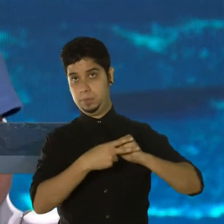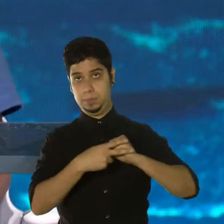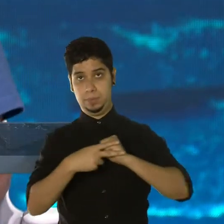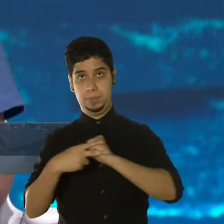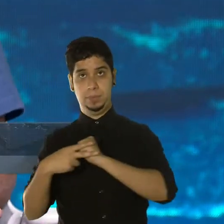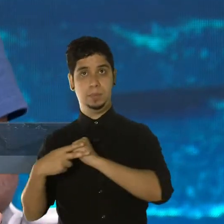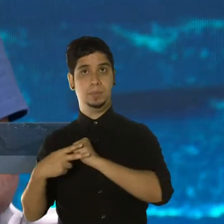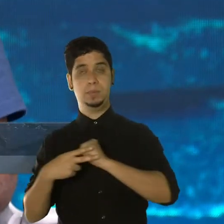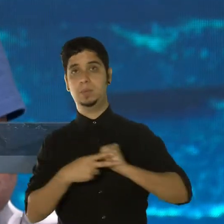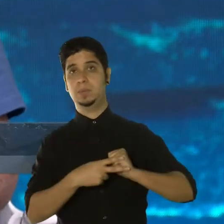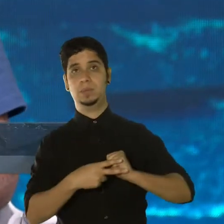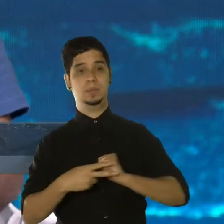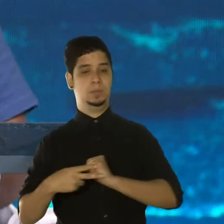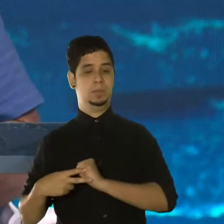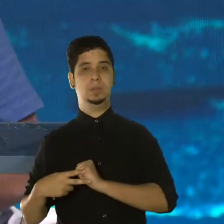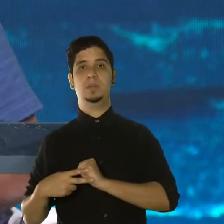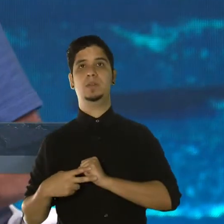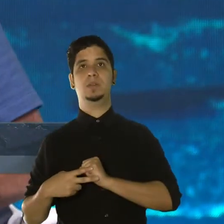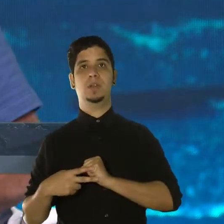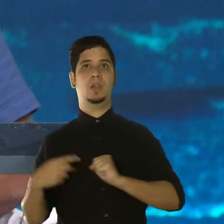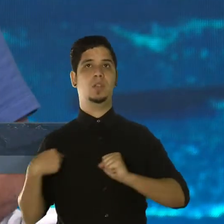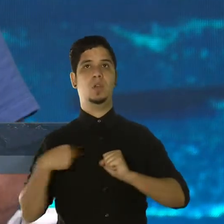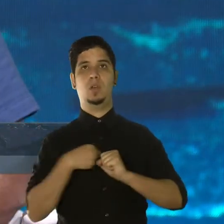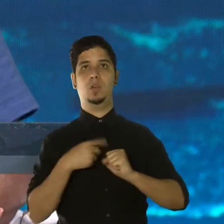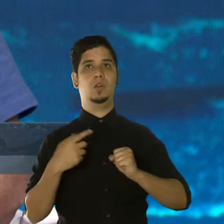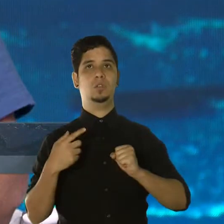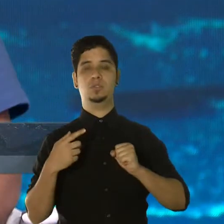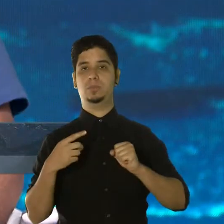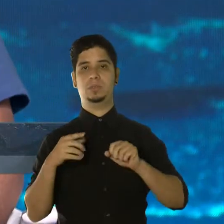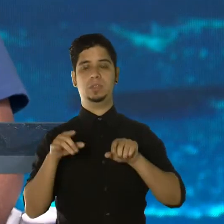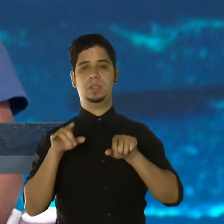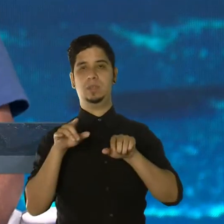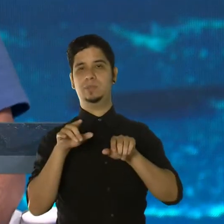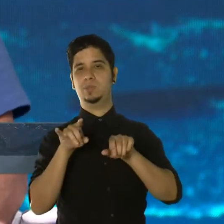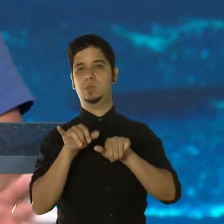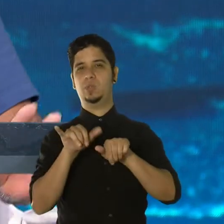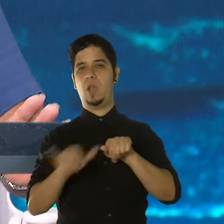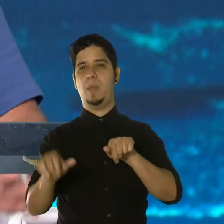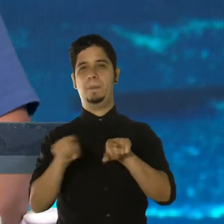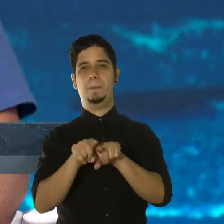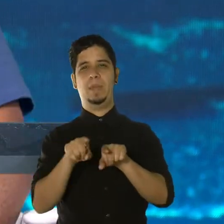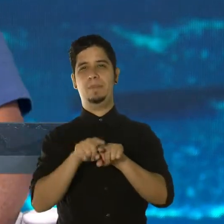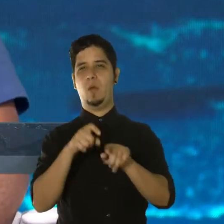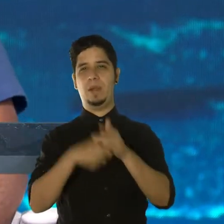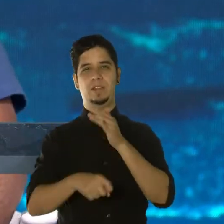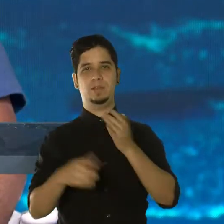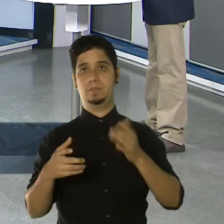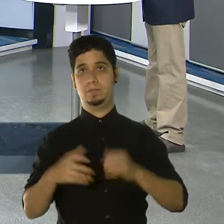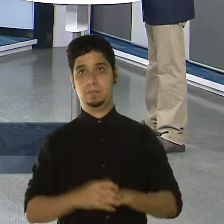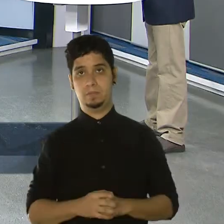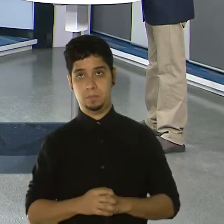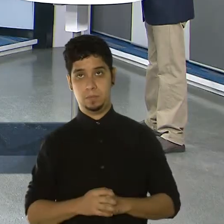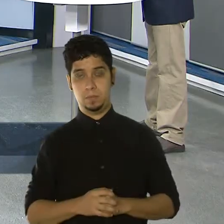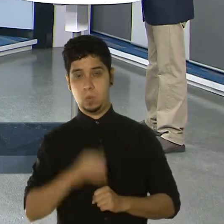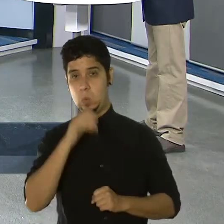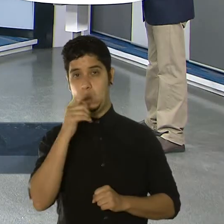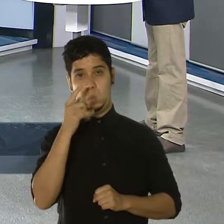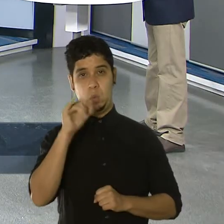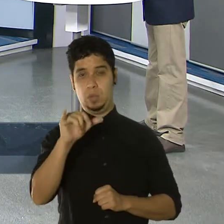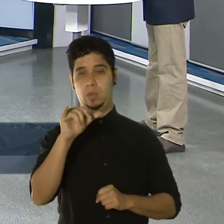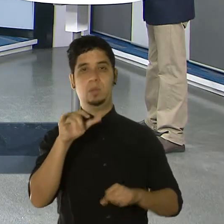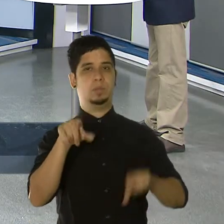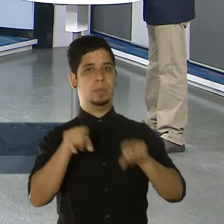envases, inventario, y a nosotros nos dejaron igual, porque nos seguían cobrando el mismo precio. Y no solamente eso, sino